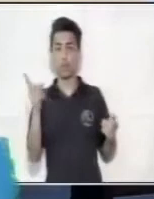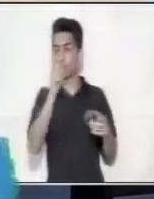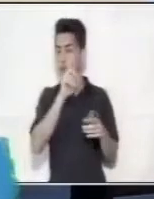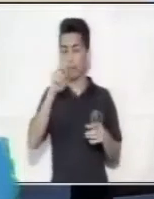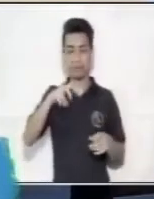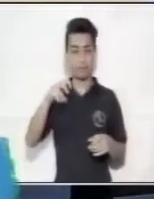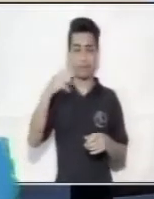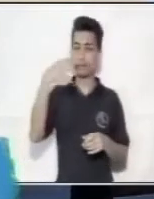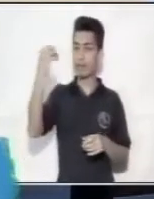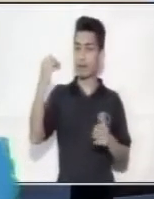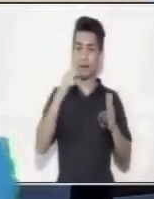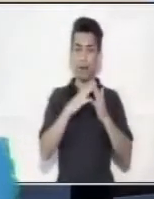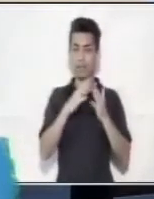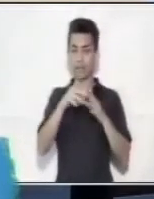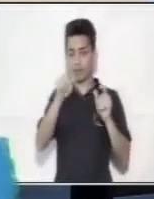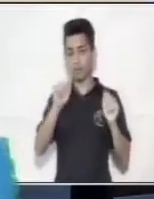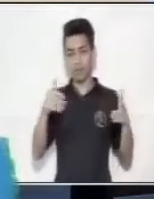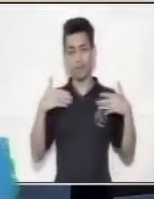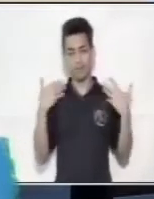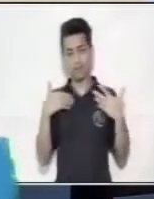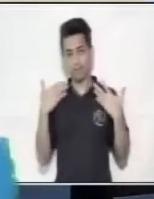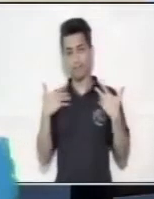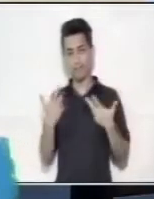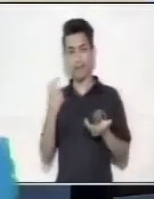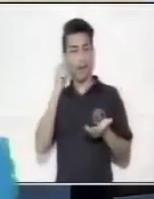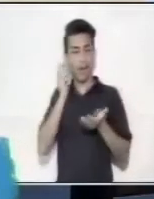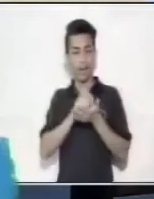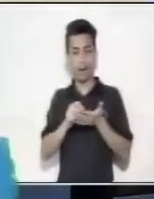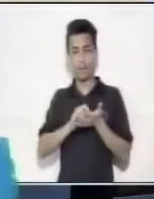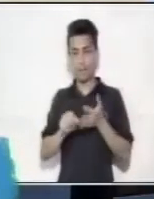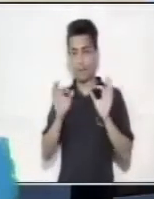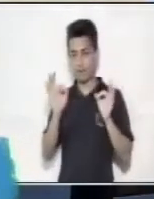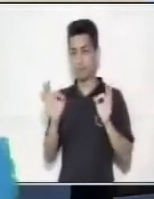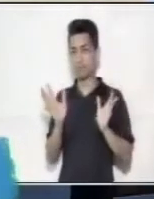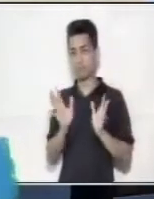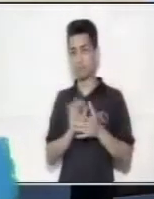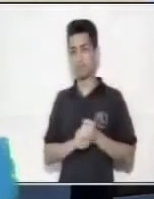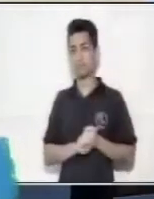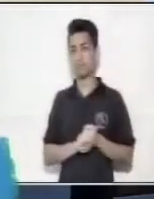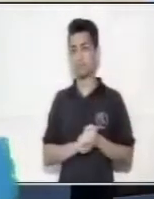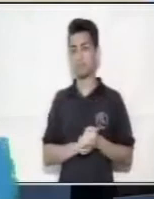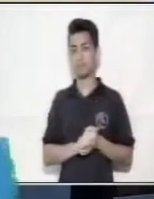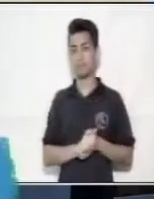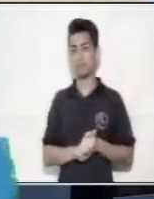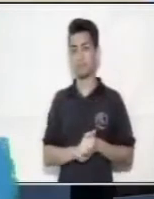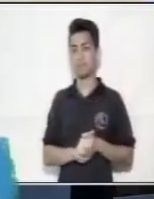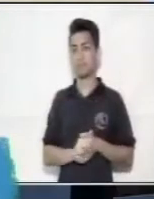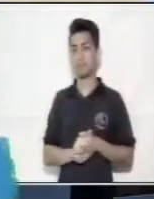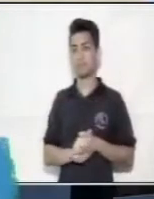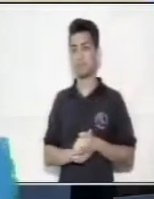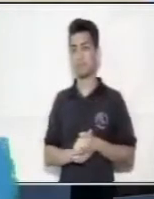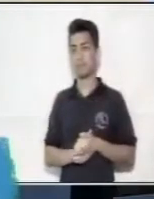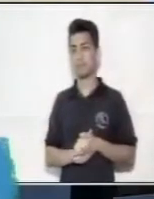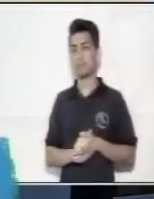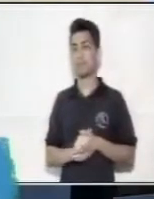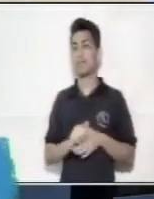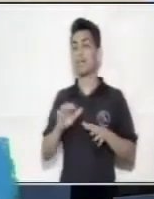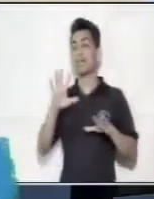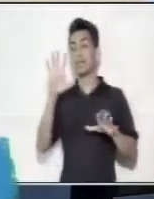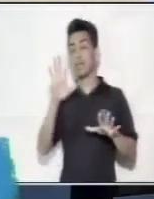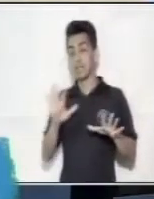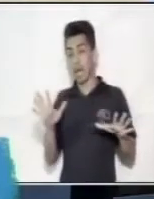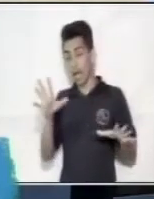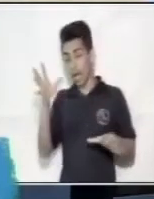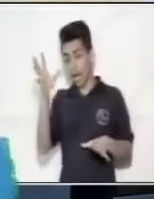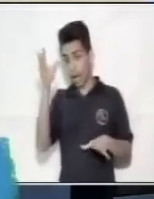casa, y puedes divertirte con la gramática. Qué rico el aprender. Ya que al final,